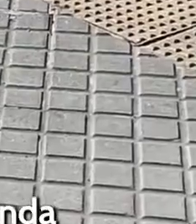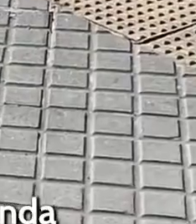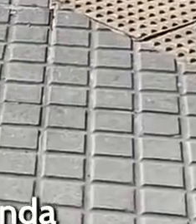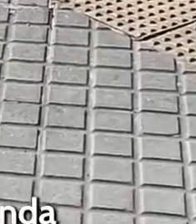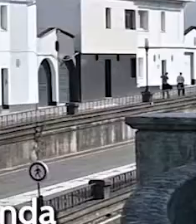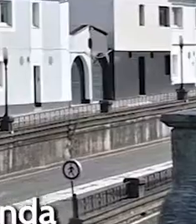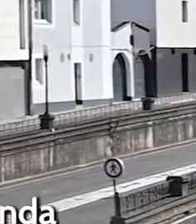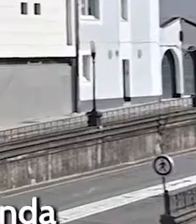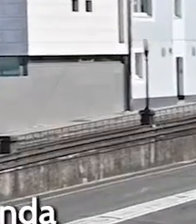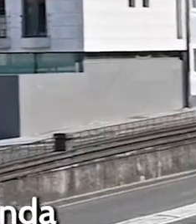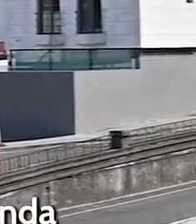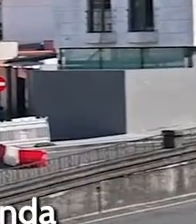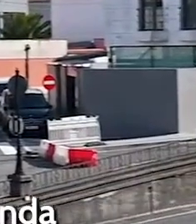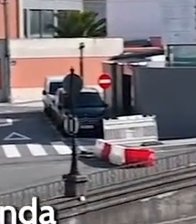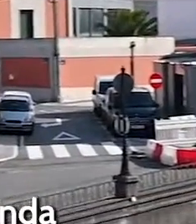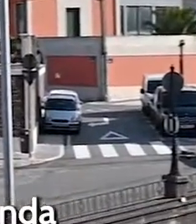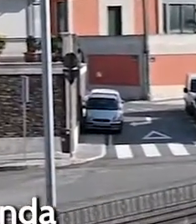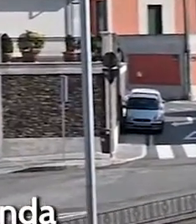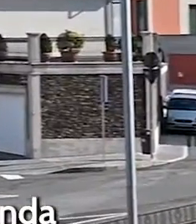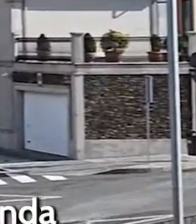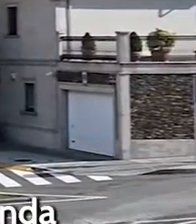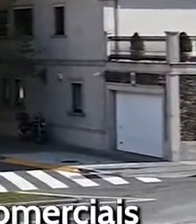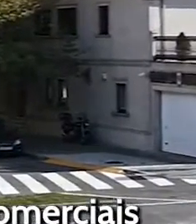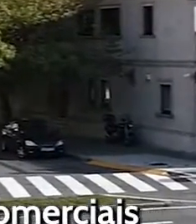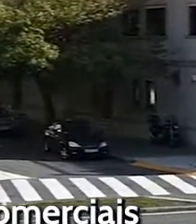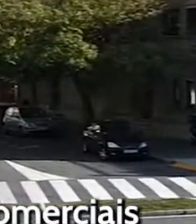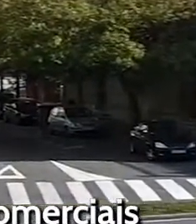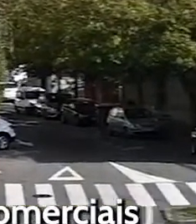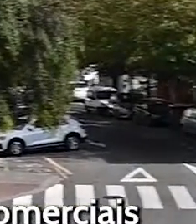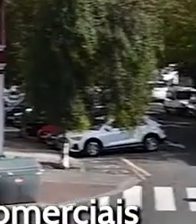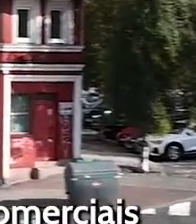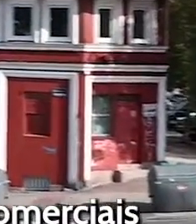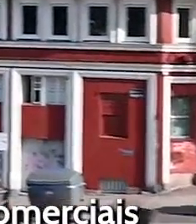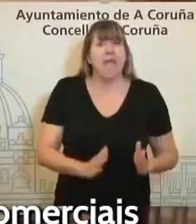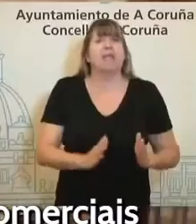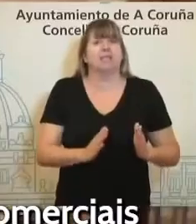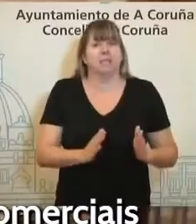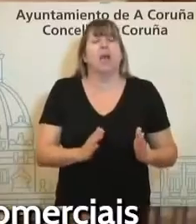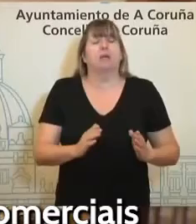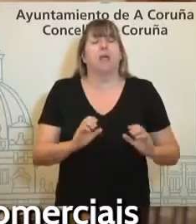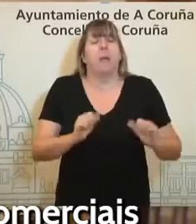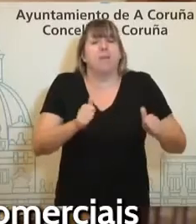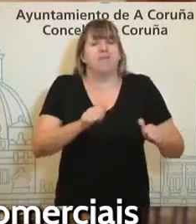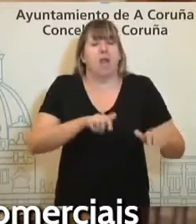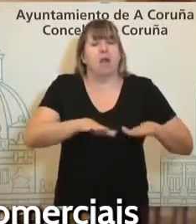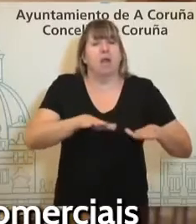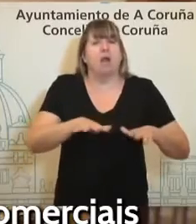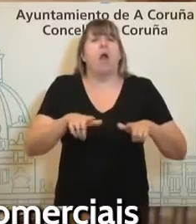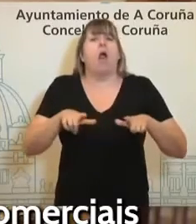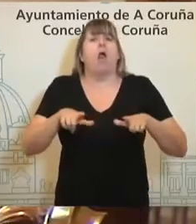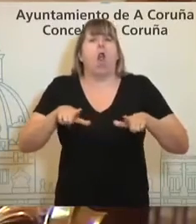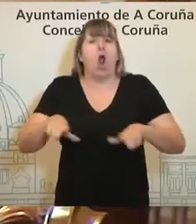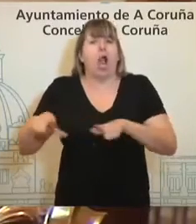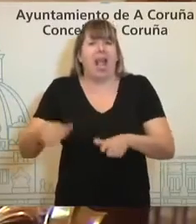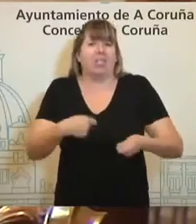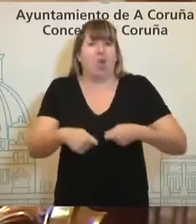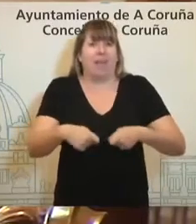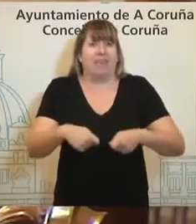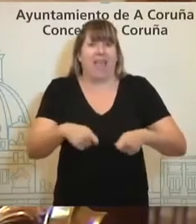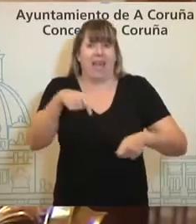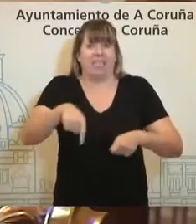As propostas teñen que ver coa vivenda, ten que ver coa posta en funcionamento dos locais comercial nos